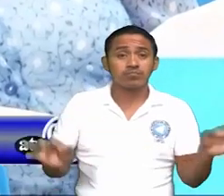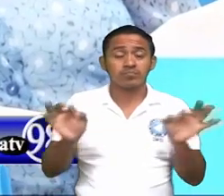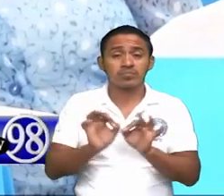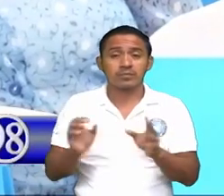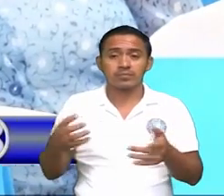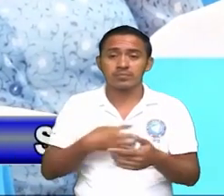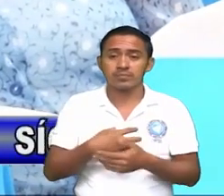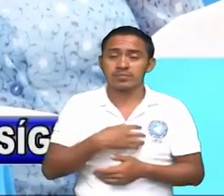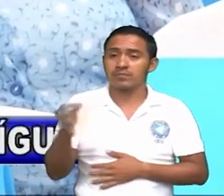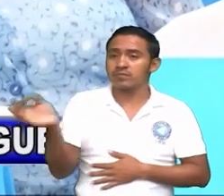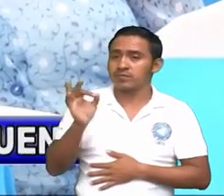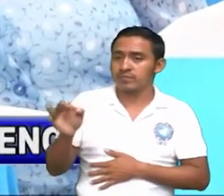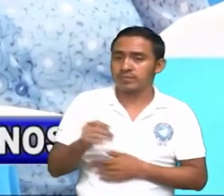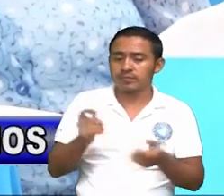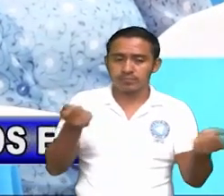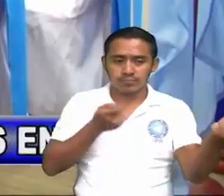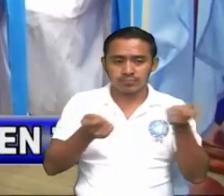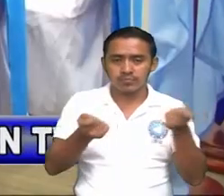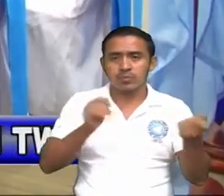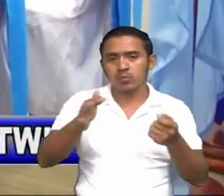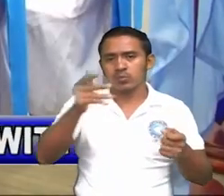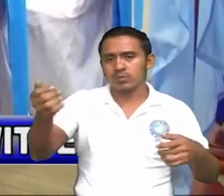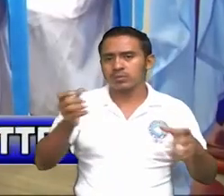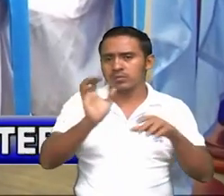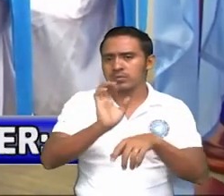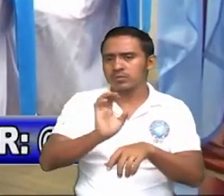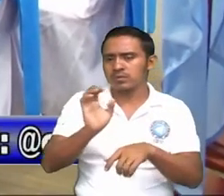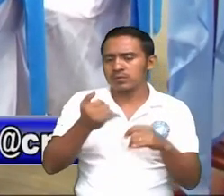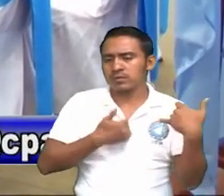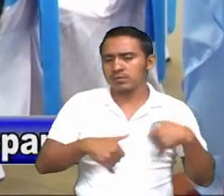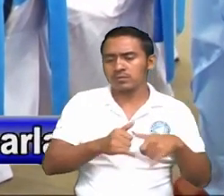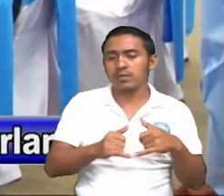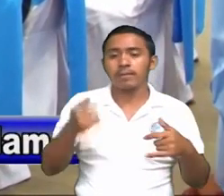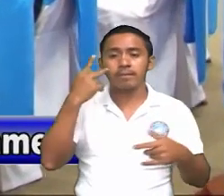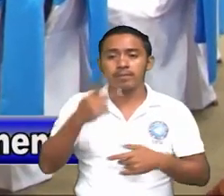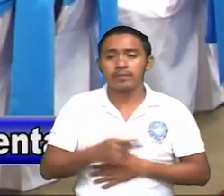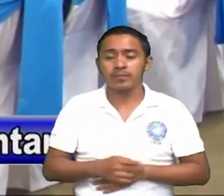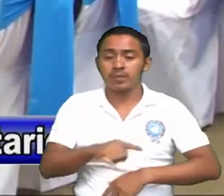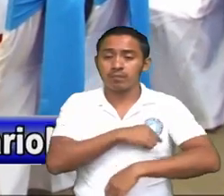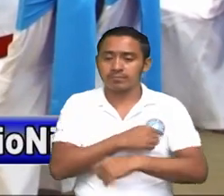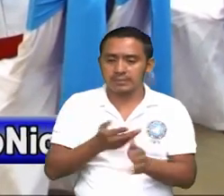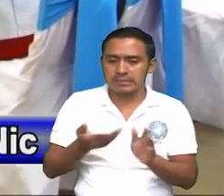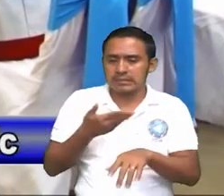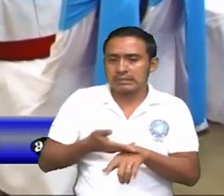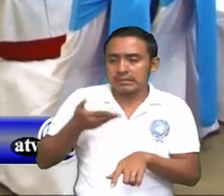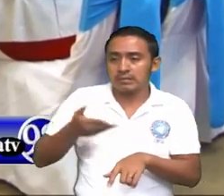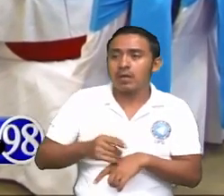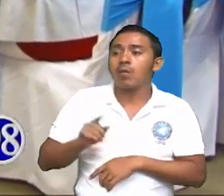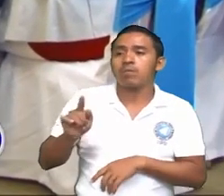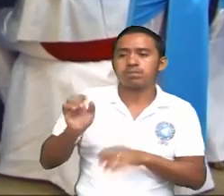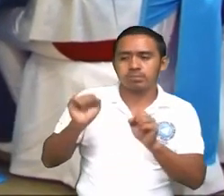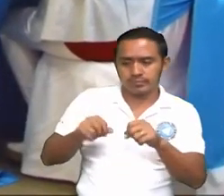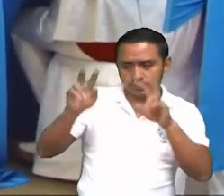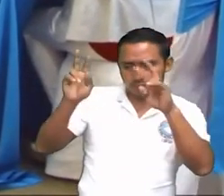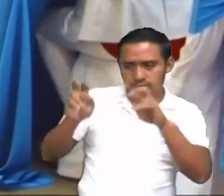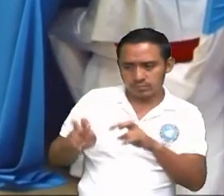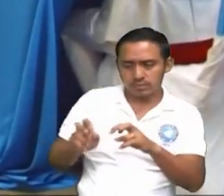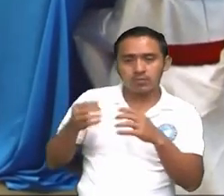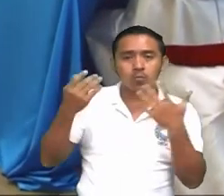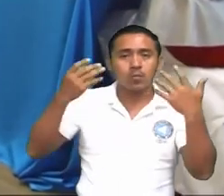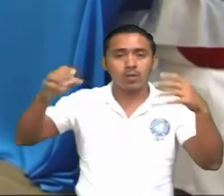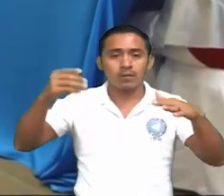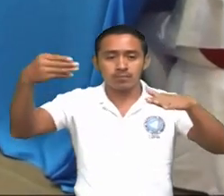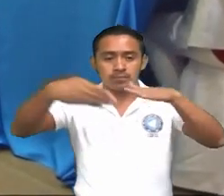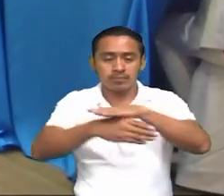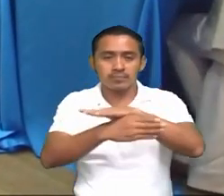formato que tenemos coordinado con otras instituciones se establece la presencia de fiebre u otros síntomas y se puede detectar oportunamente en cualquier